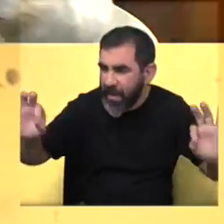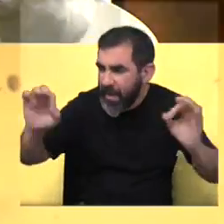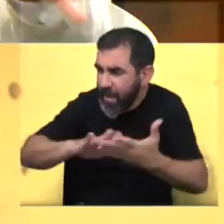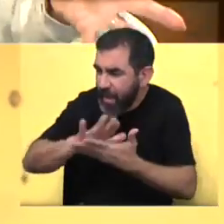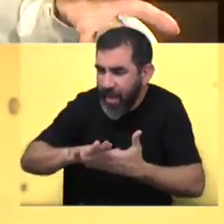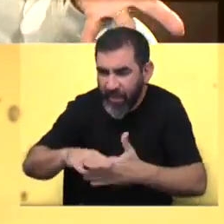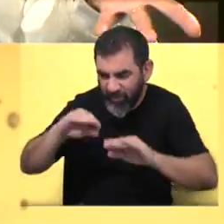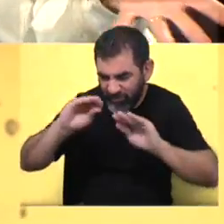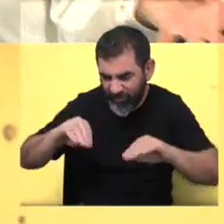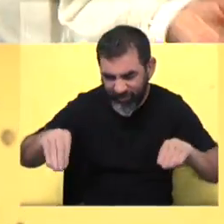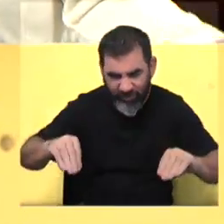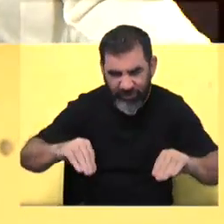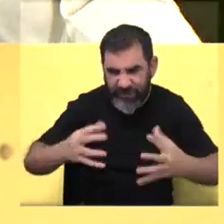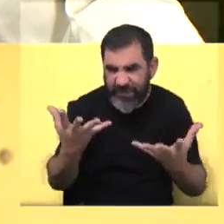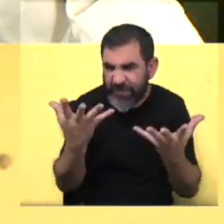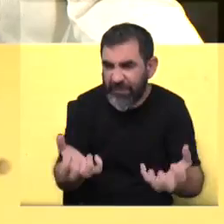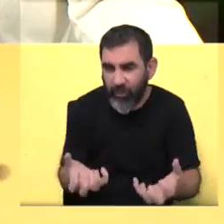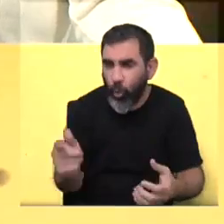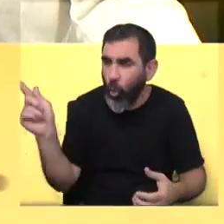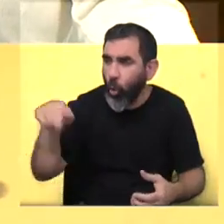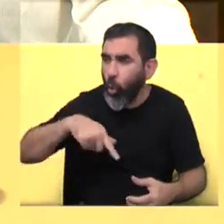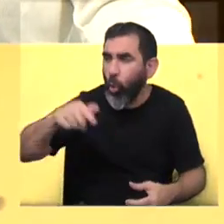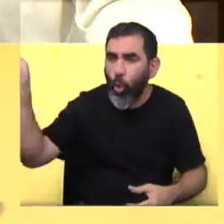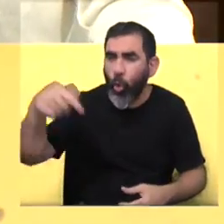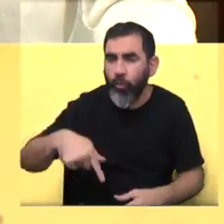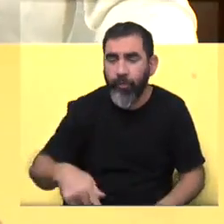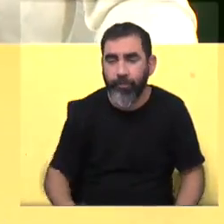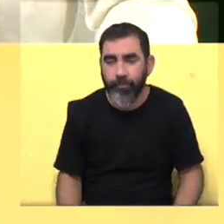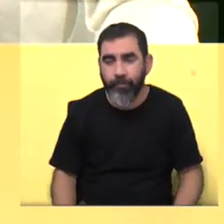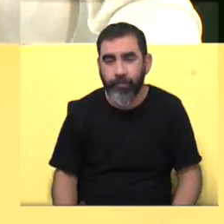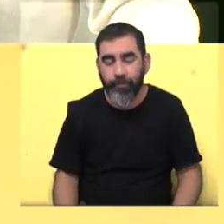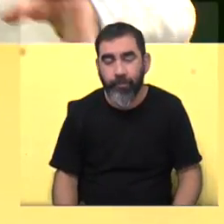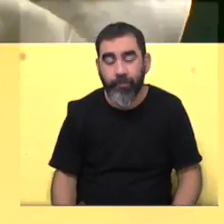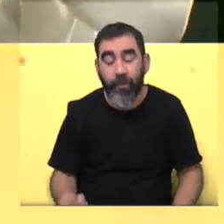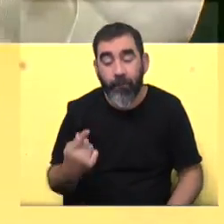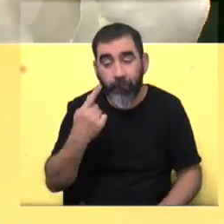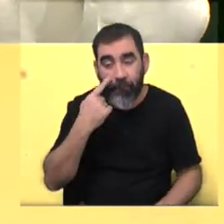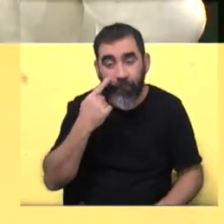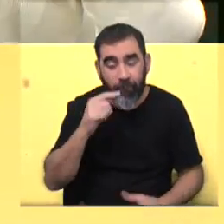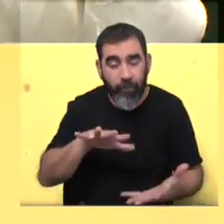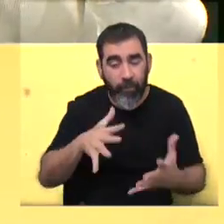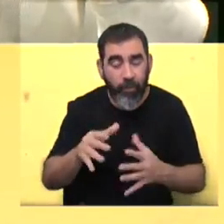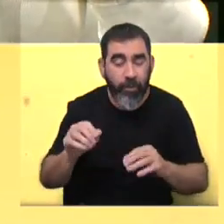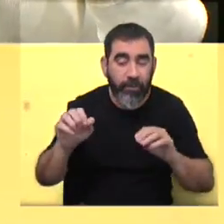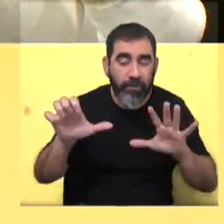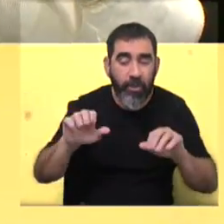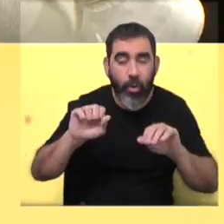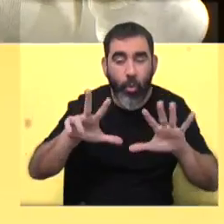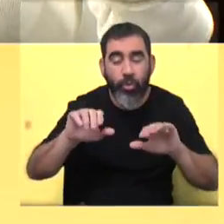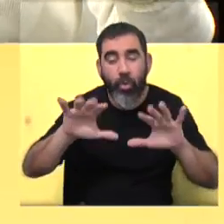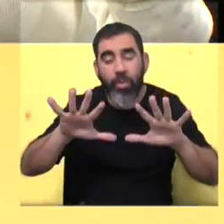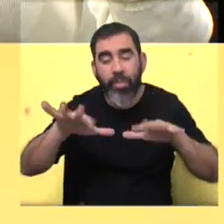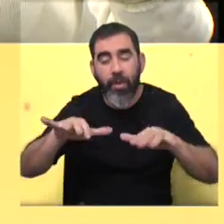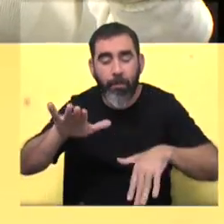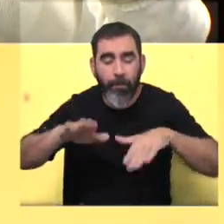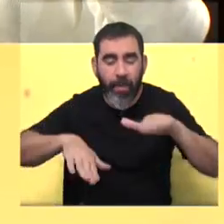barro resquebrajado, ¿de dónde vinieron esos peces? Y viven en nuestras latitudes aproximadamente 6, 8, 10 meses, depende